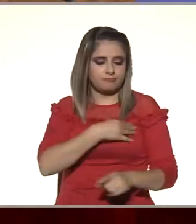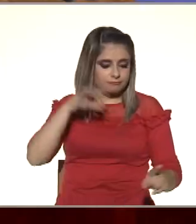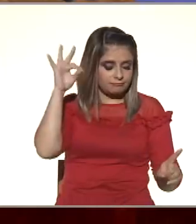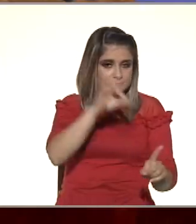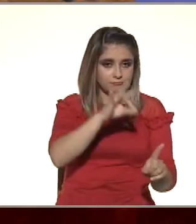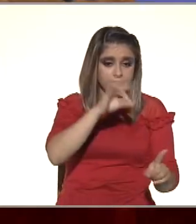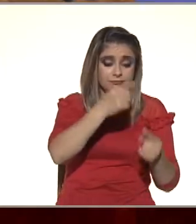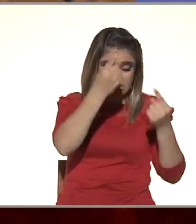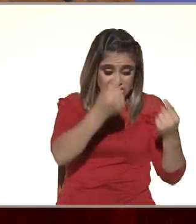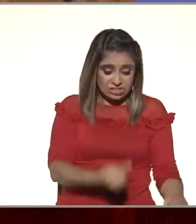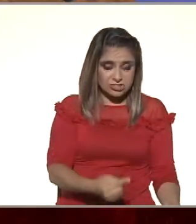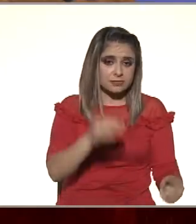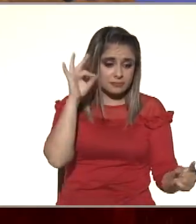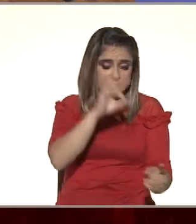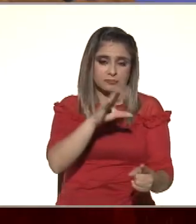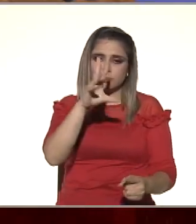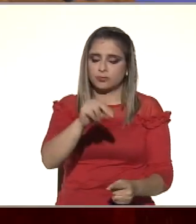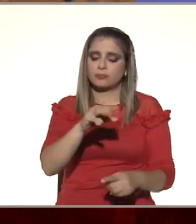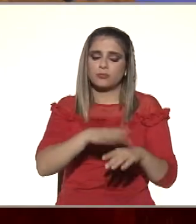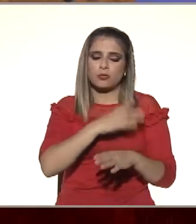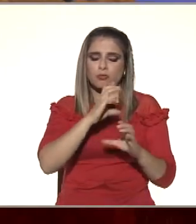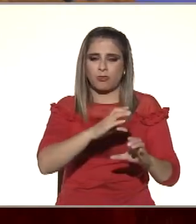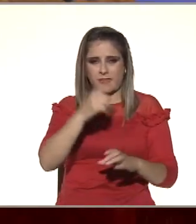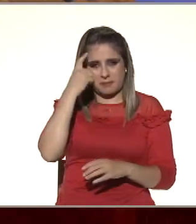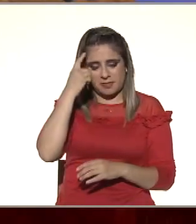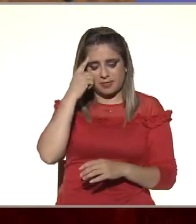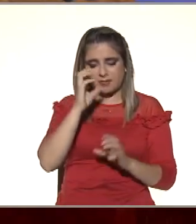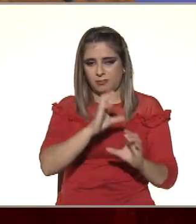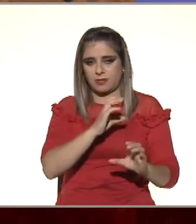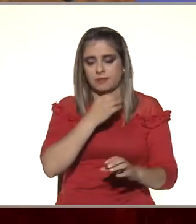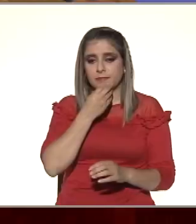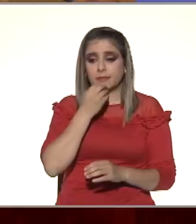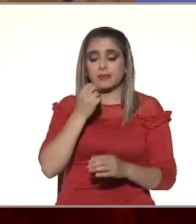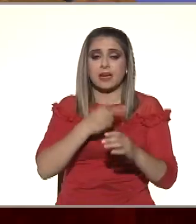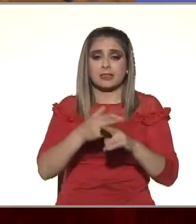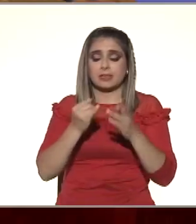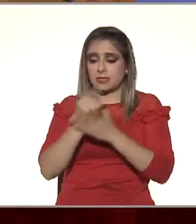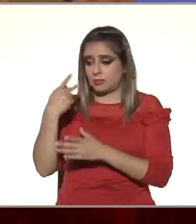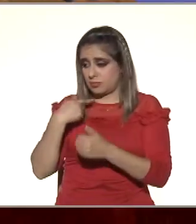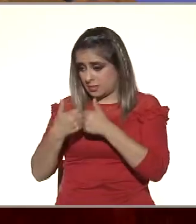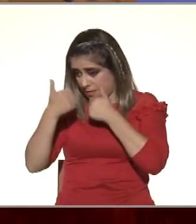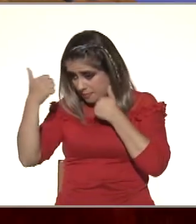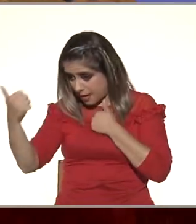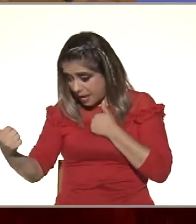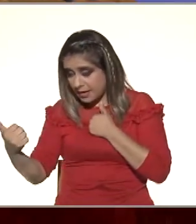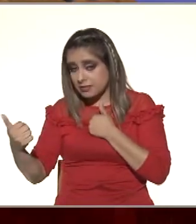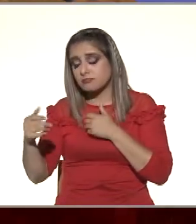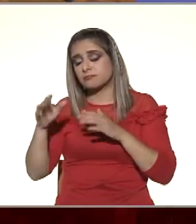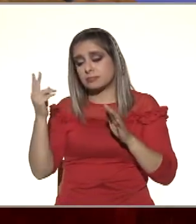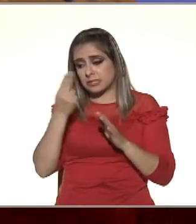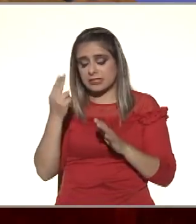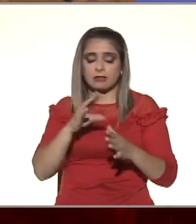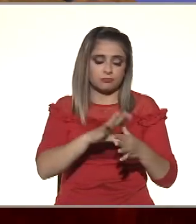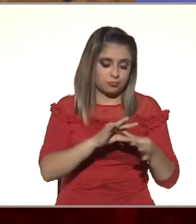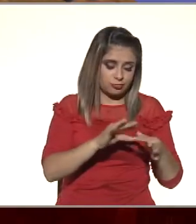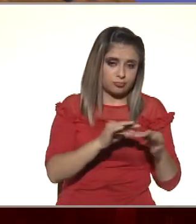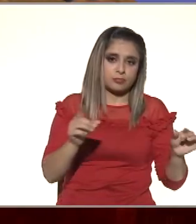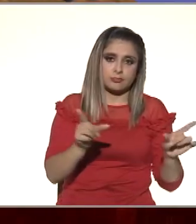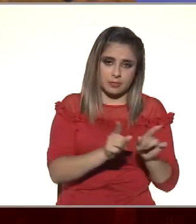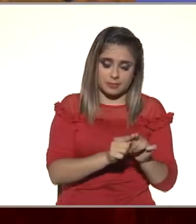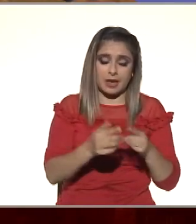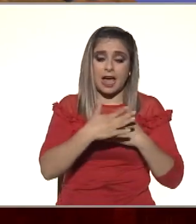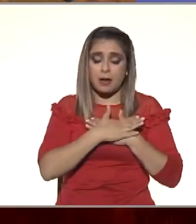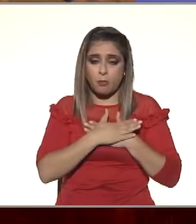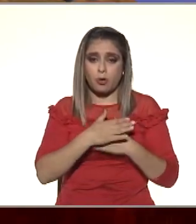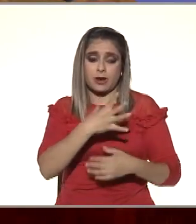menos si son pequeños, por su salud mental, hasta tomar la decisión de separarse y solamente si es necesario. El amor hacia los hijos